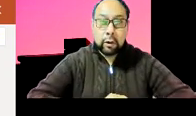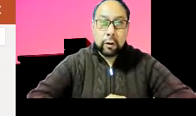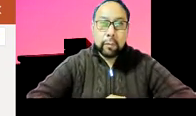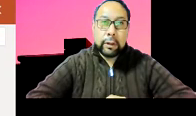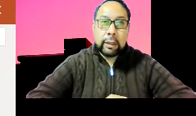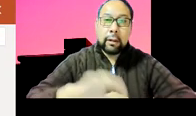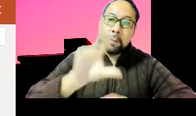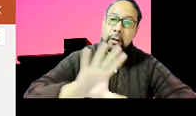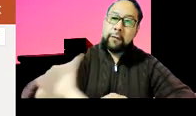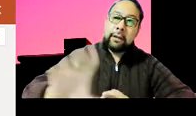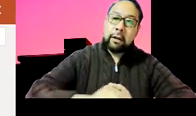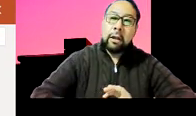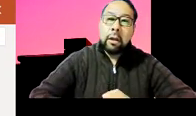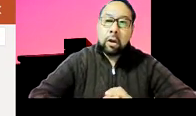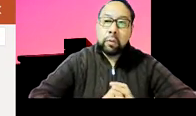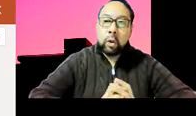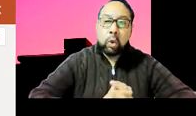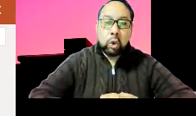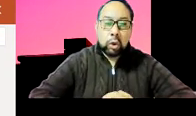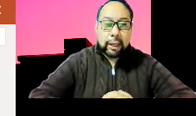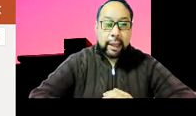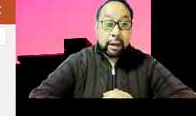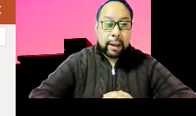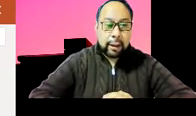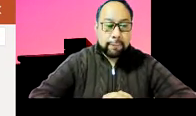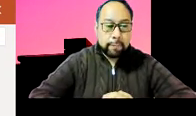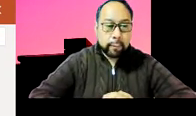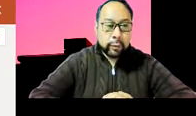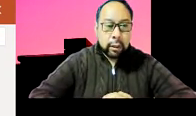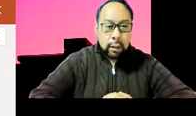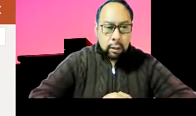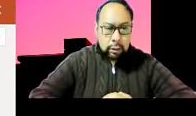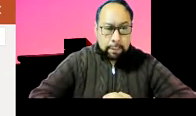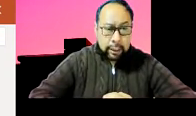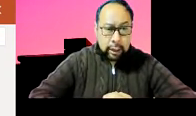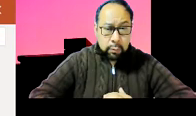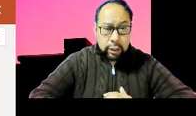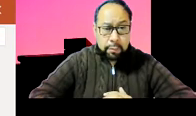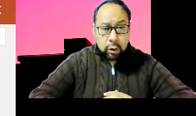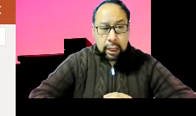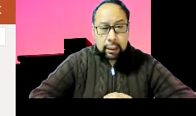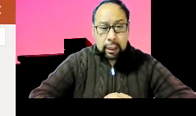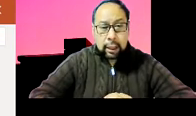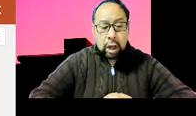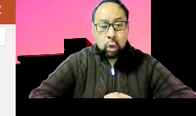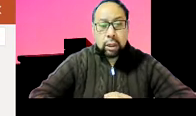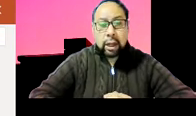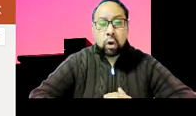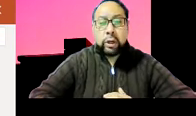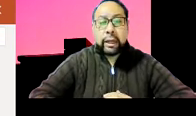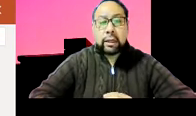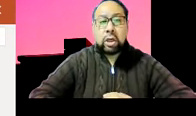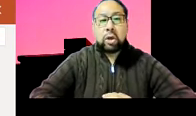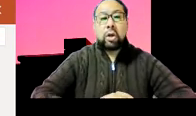Yo te digo, ¿no? Y ya te empiezan a ofrecer los productos Herbalife. También es muy importante el uso